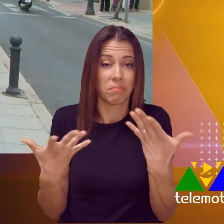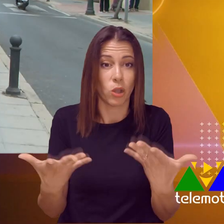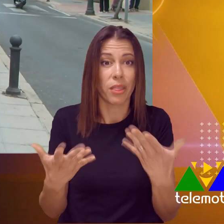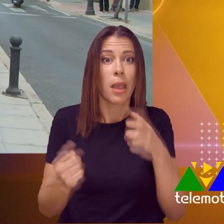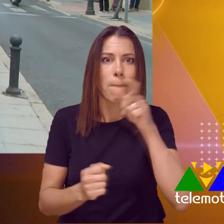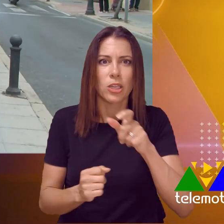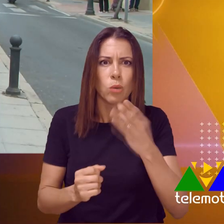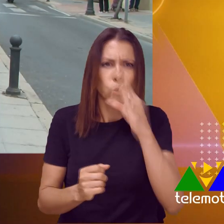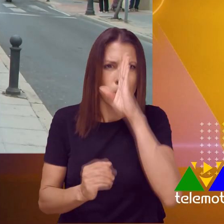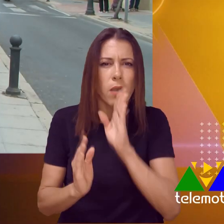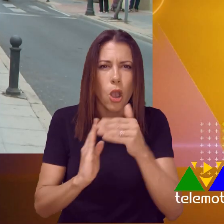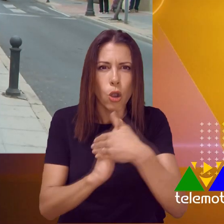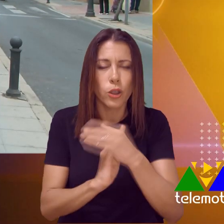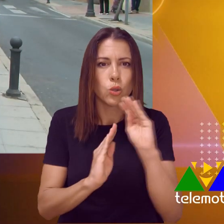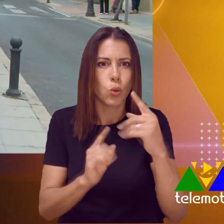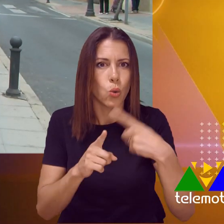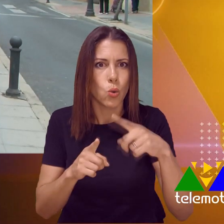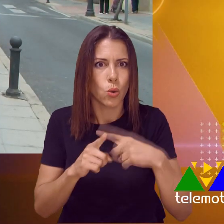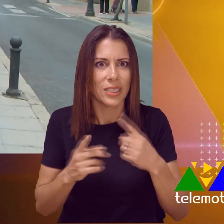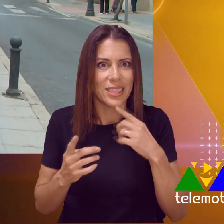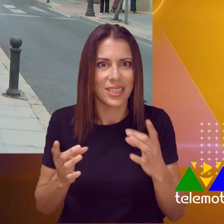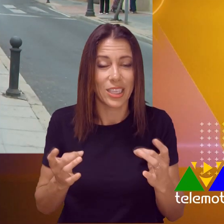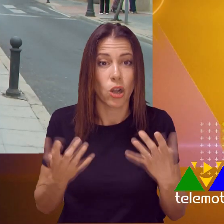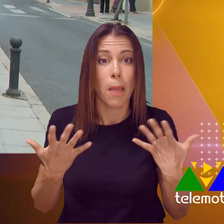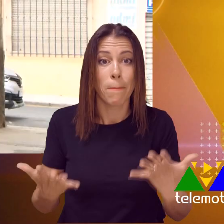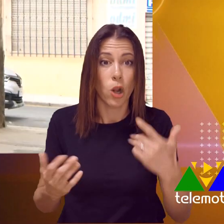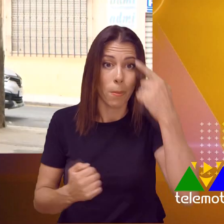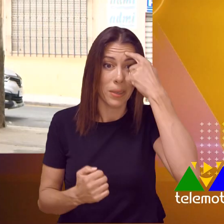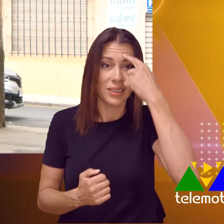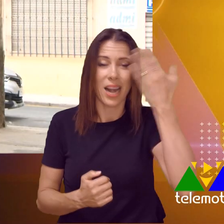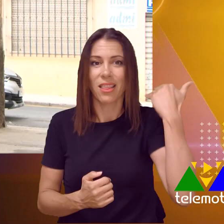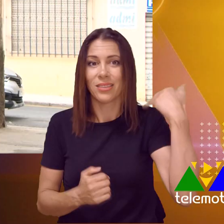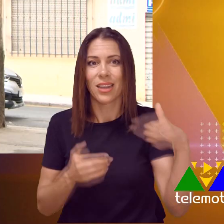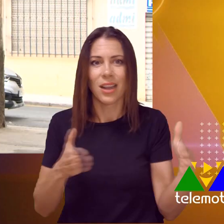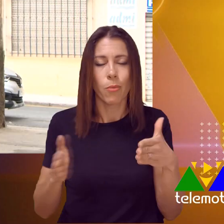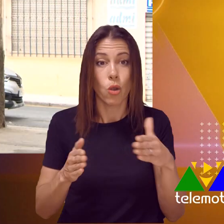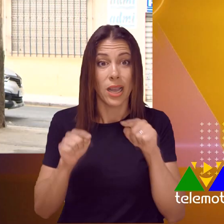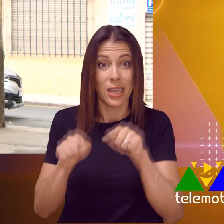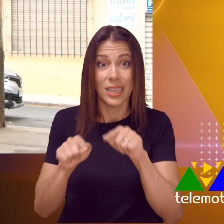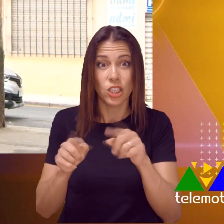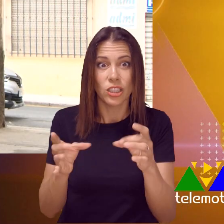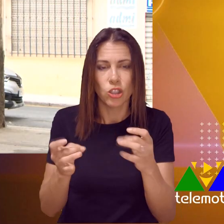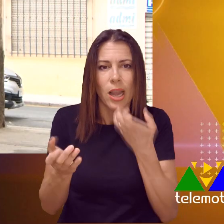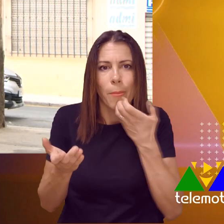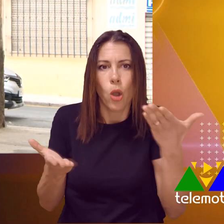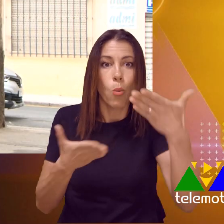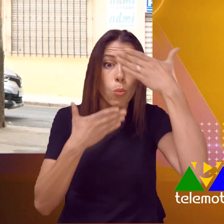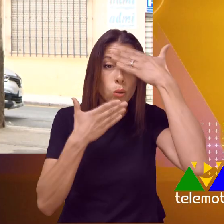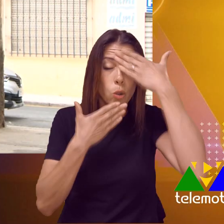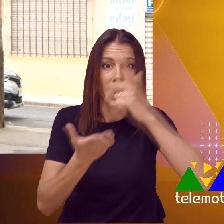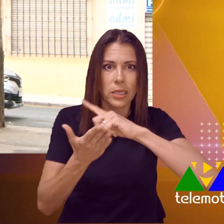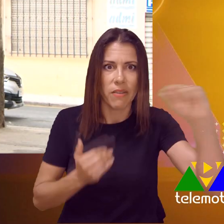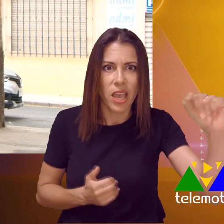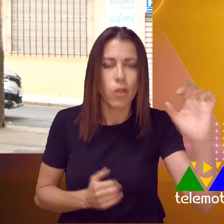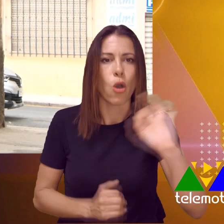gente escondía pues sus tesoros, pero en la mentalidad de aquella época esos tesoros, los musulmanes que habían huido y